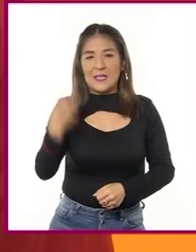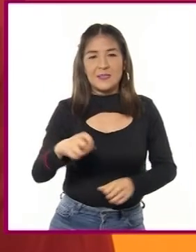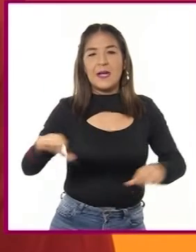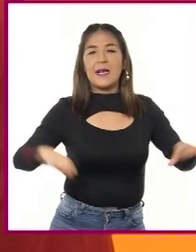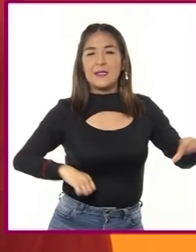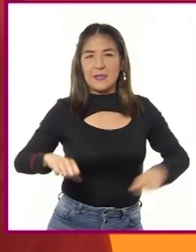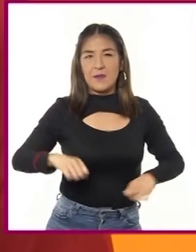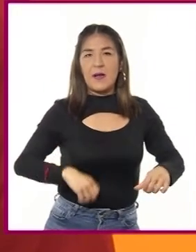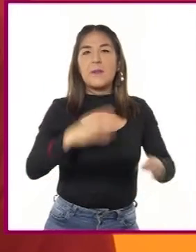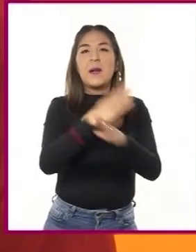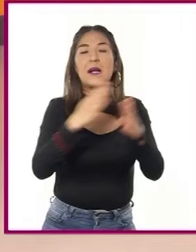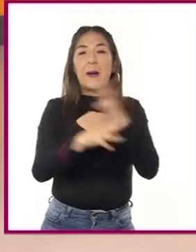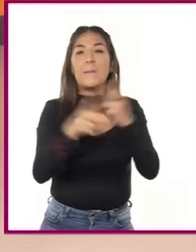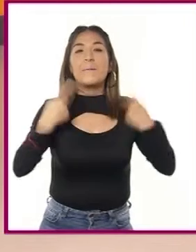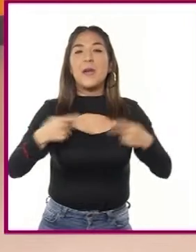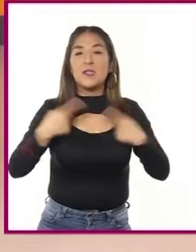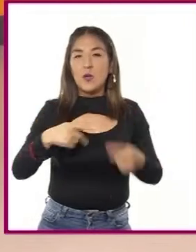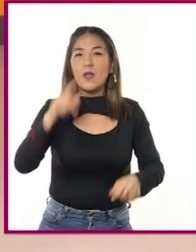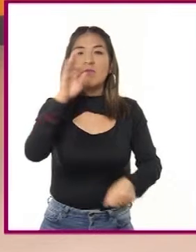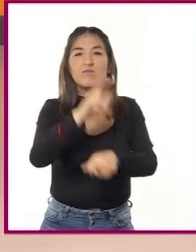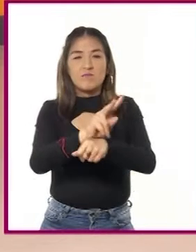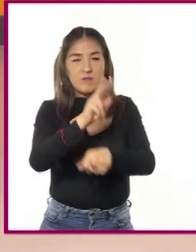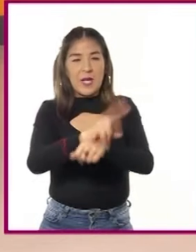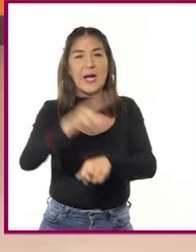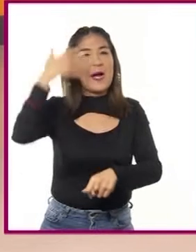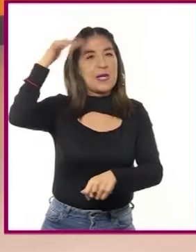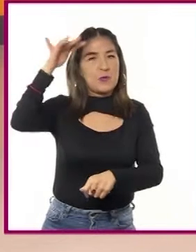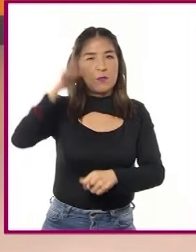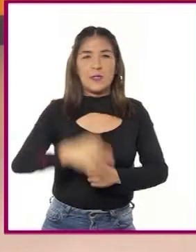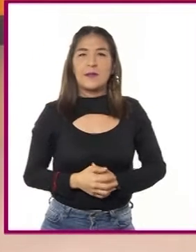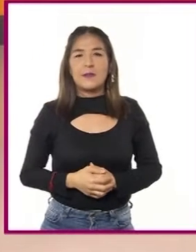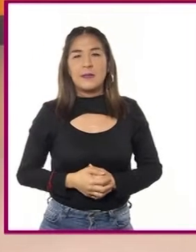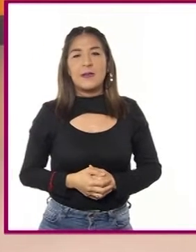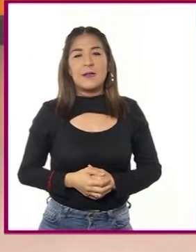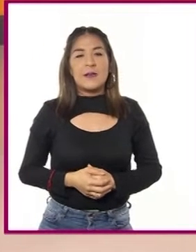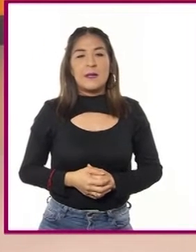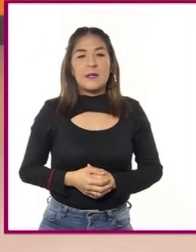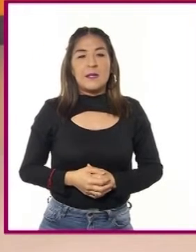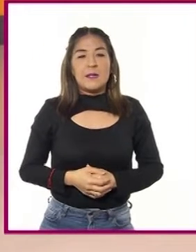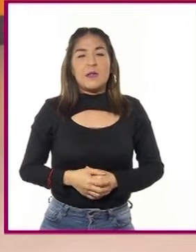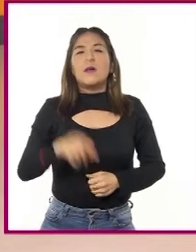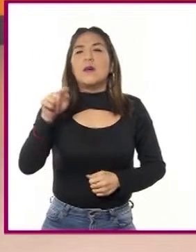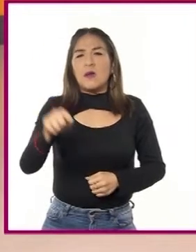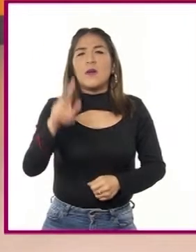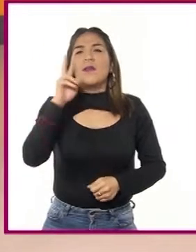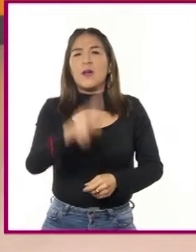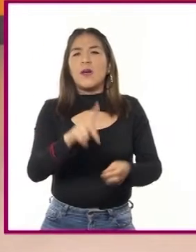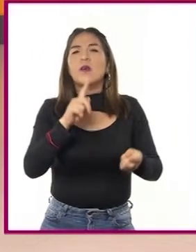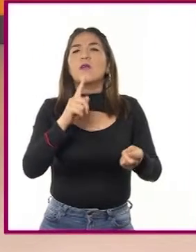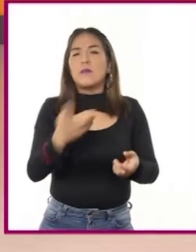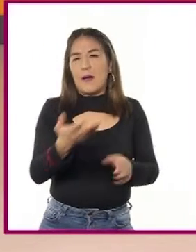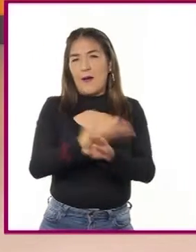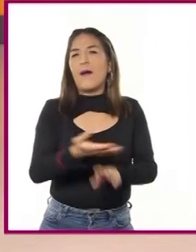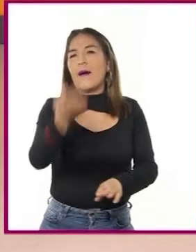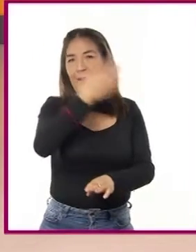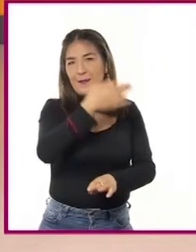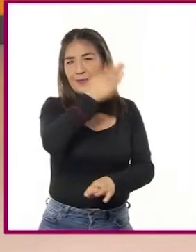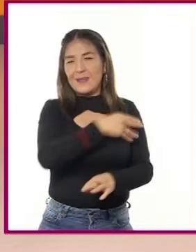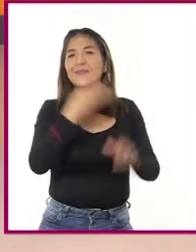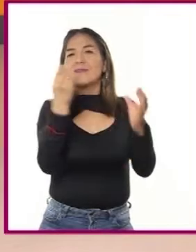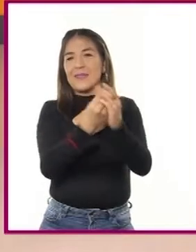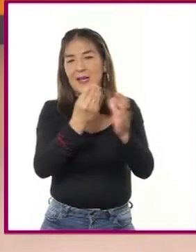bajo la supervisión de una persona adulta cuando lo lleven a cabo. Esto lo hemos visto en sesiones anteriores.